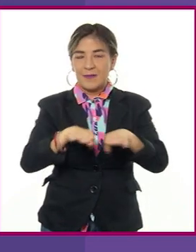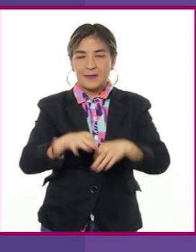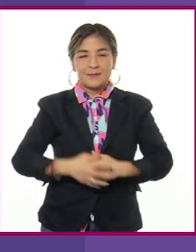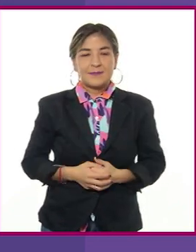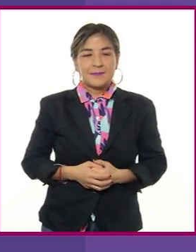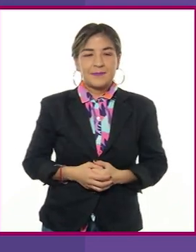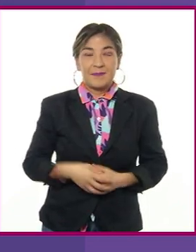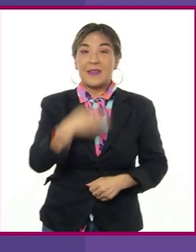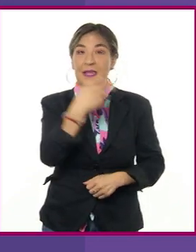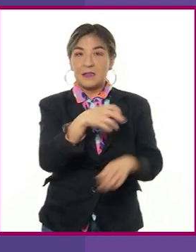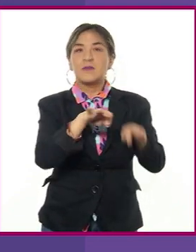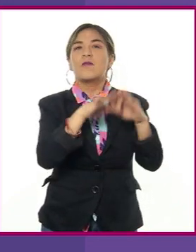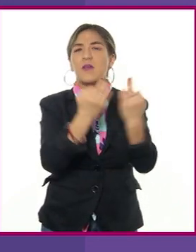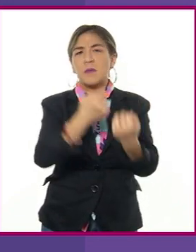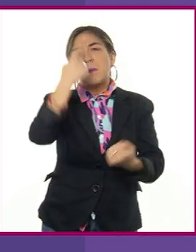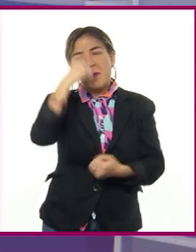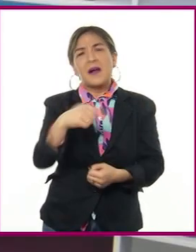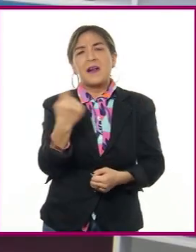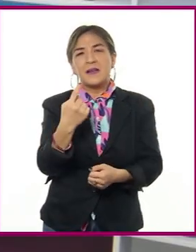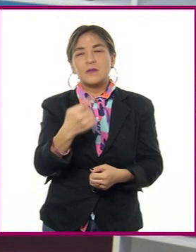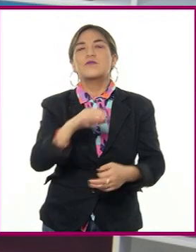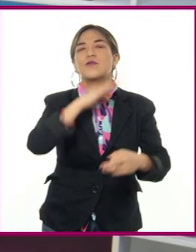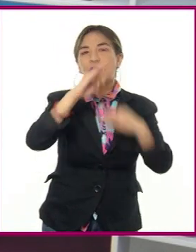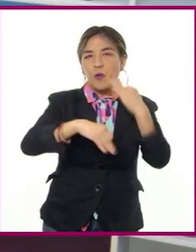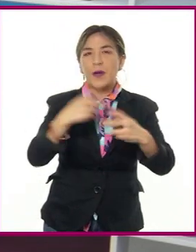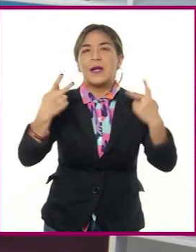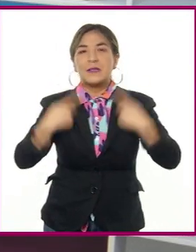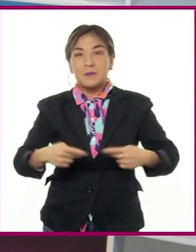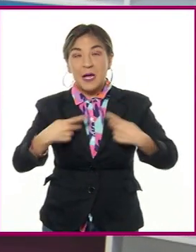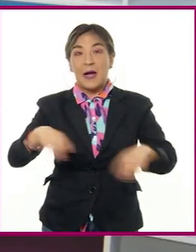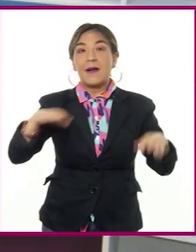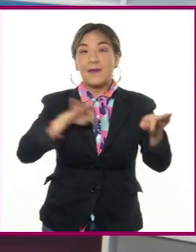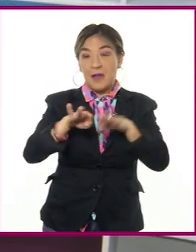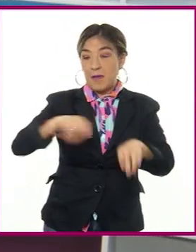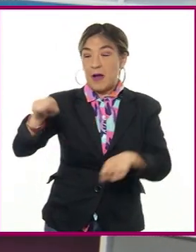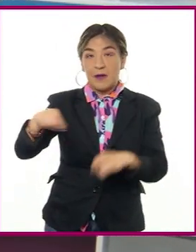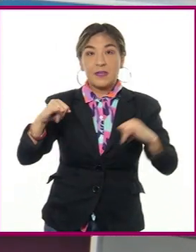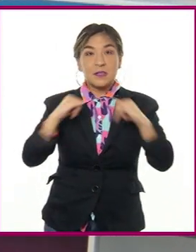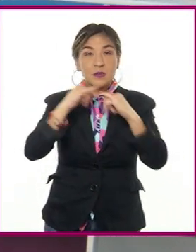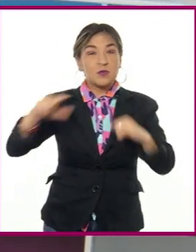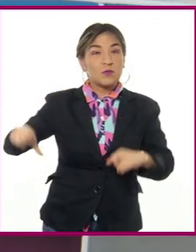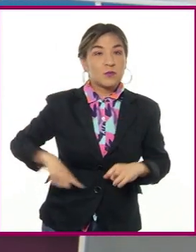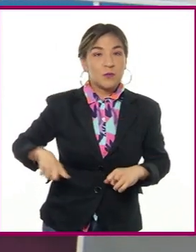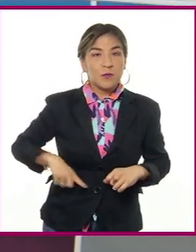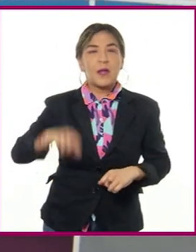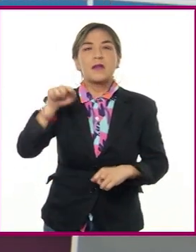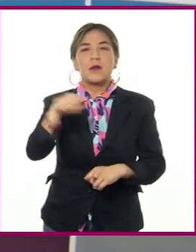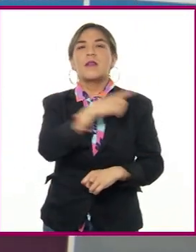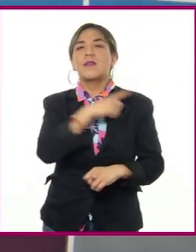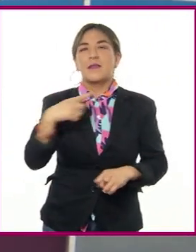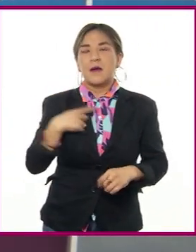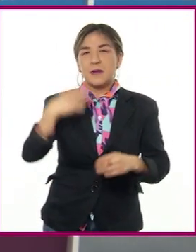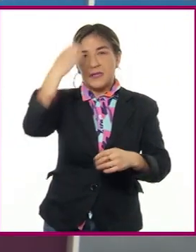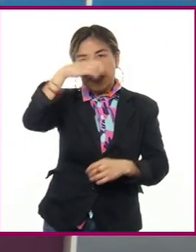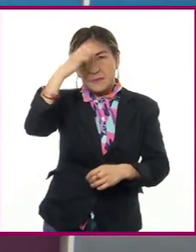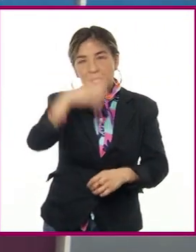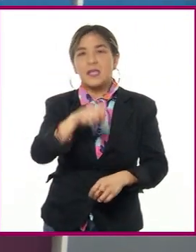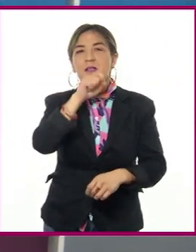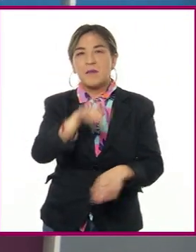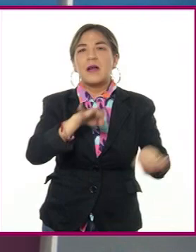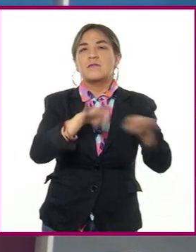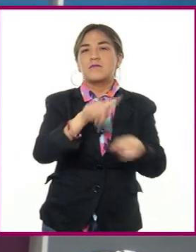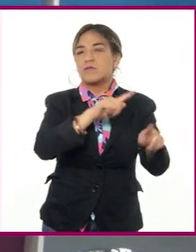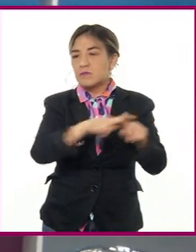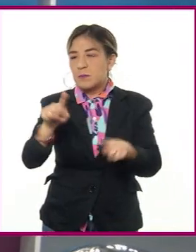De esta manera, se busca que todas las personas que laboran en instituciones públicas cuenten con las habilidades y